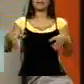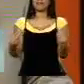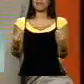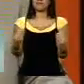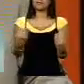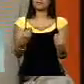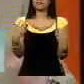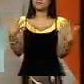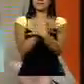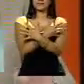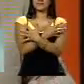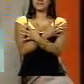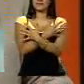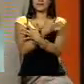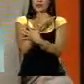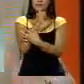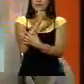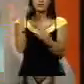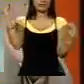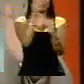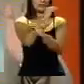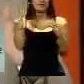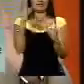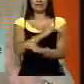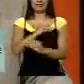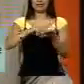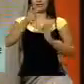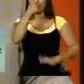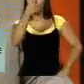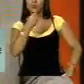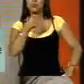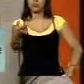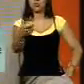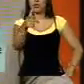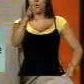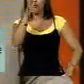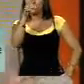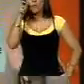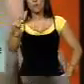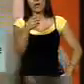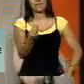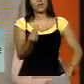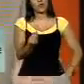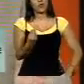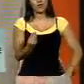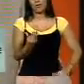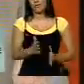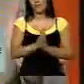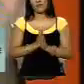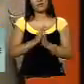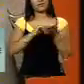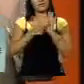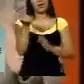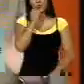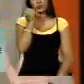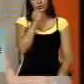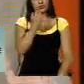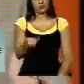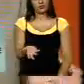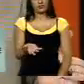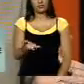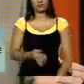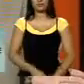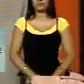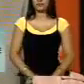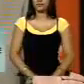que no tiene ninguna explicación. Solo con una falta de respeto y, como dice Diosdado, una burla al pueblo, sí. Chico. No, dice usted... Lo que vivo la rueda